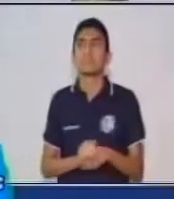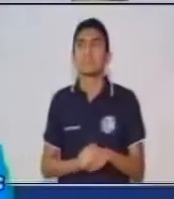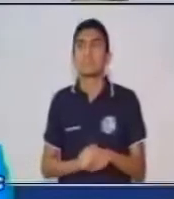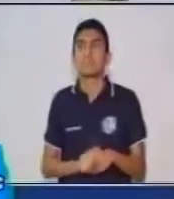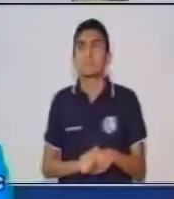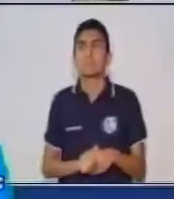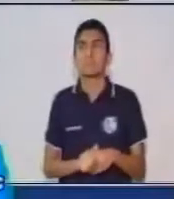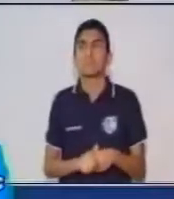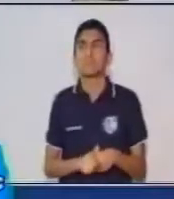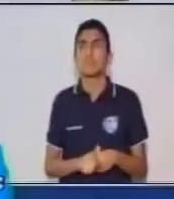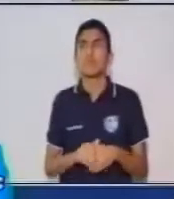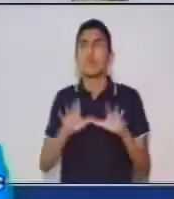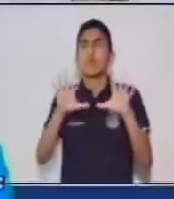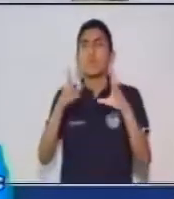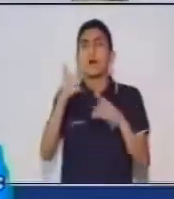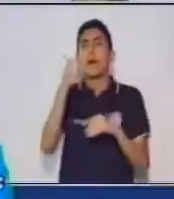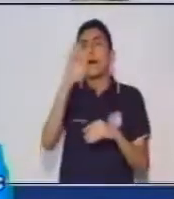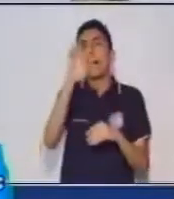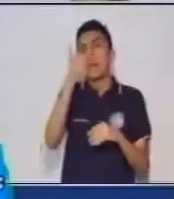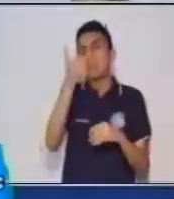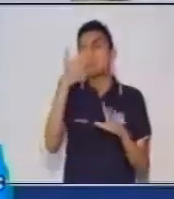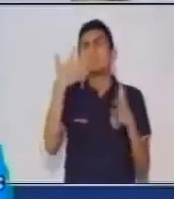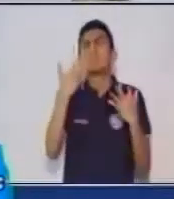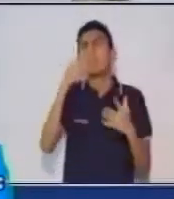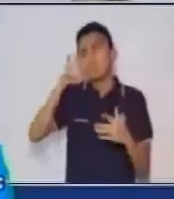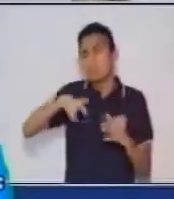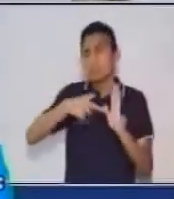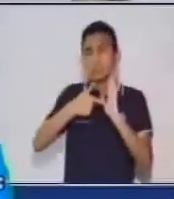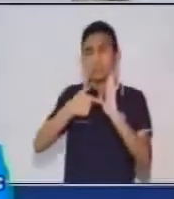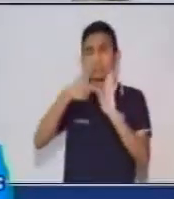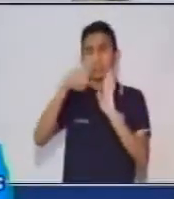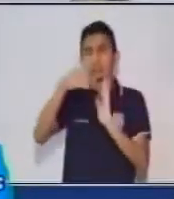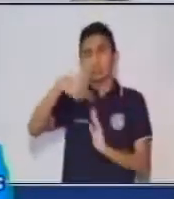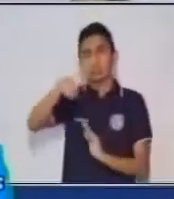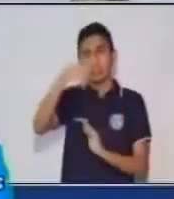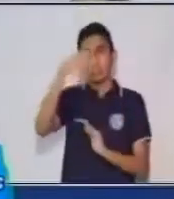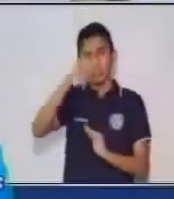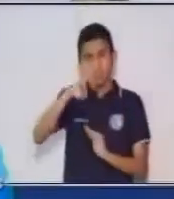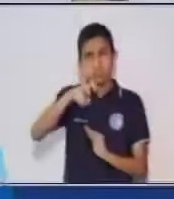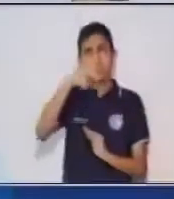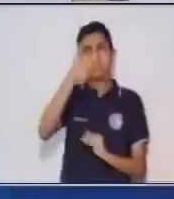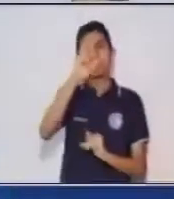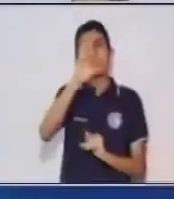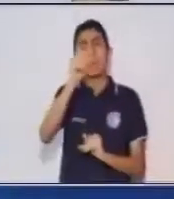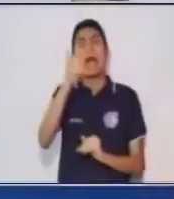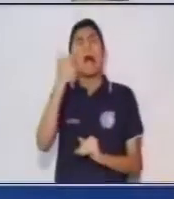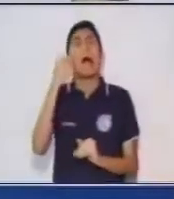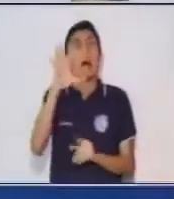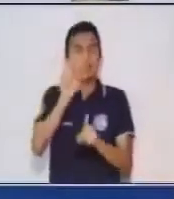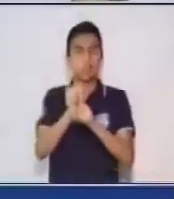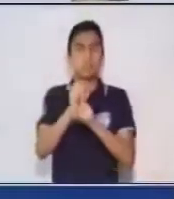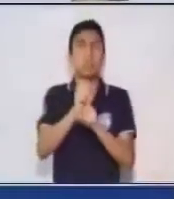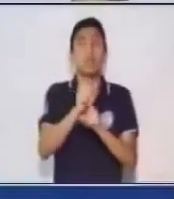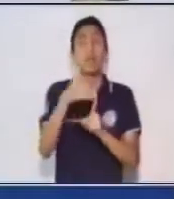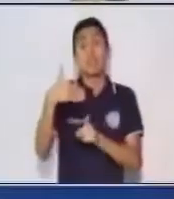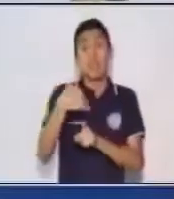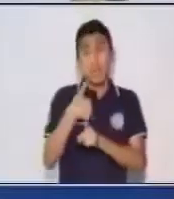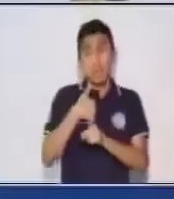cuadrado como es el área, lo que estamos representando ahí es el área, entonces